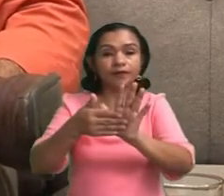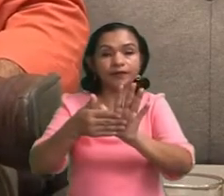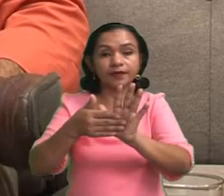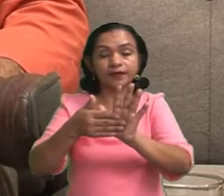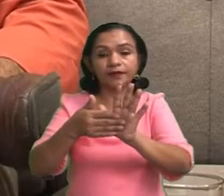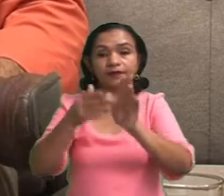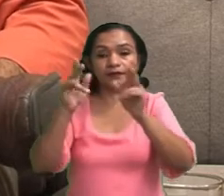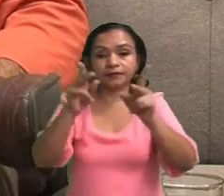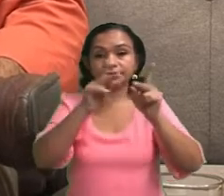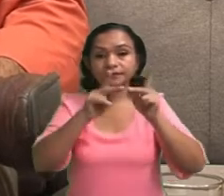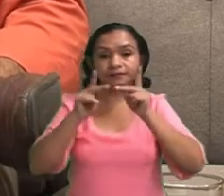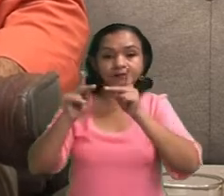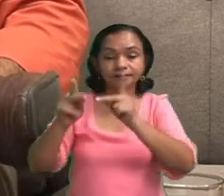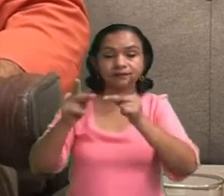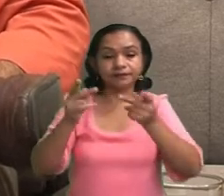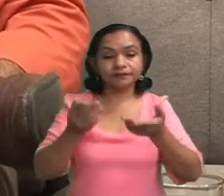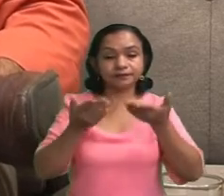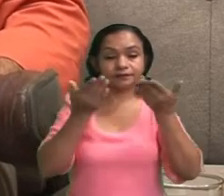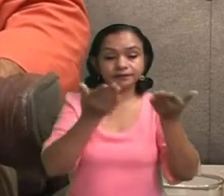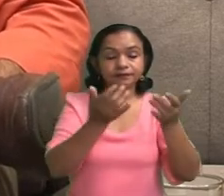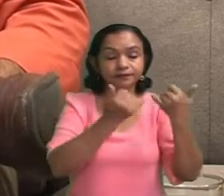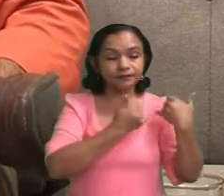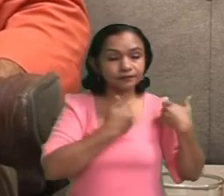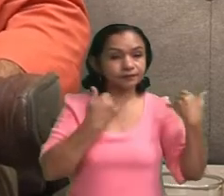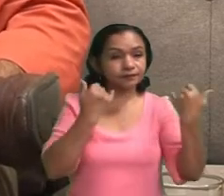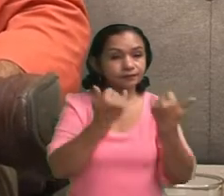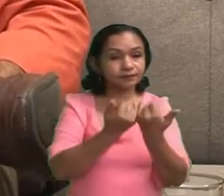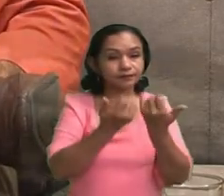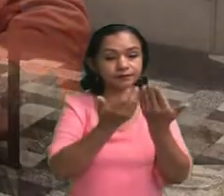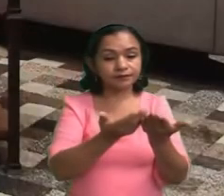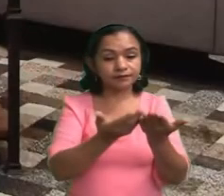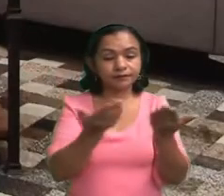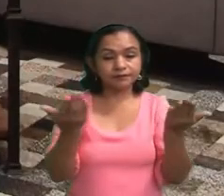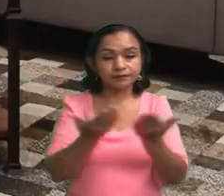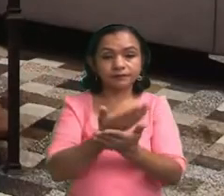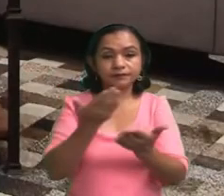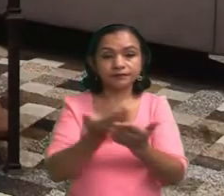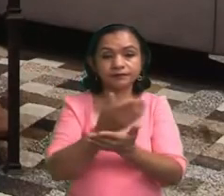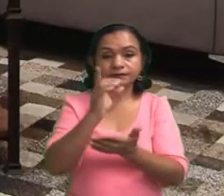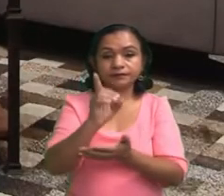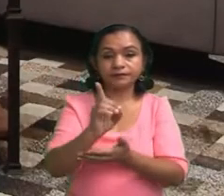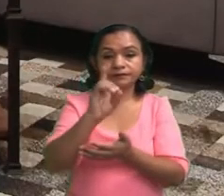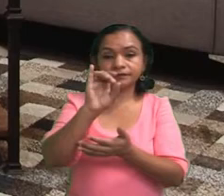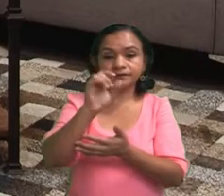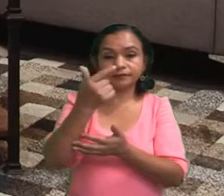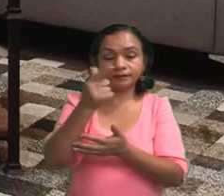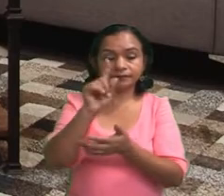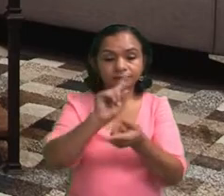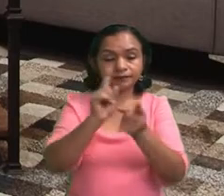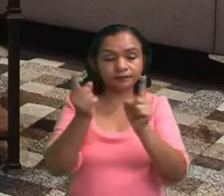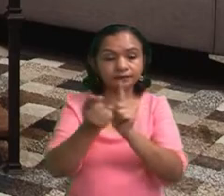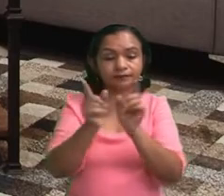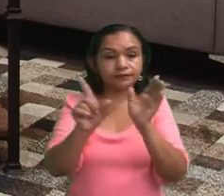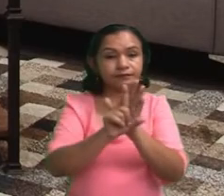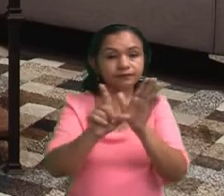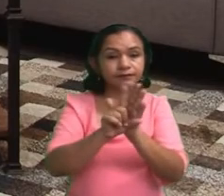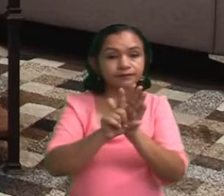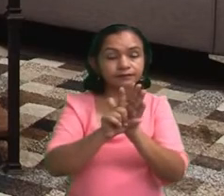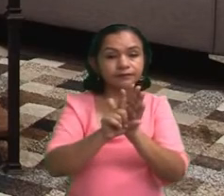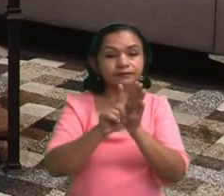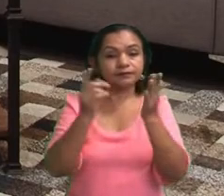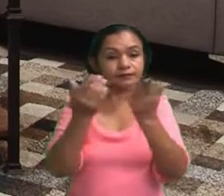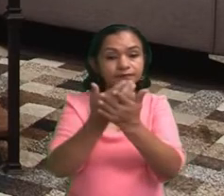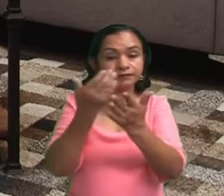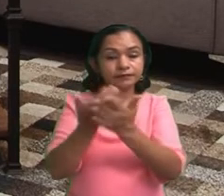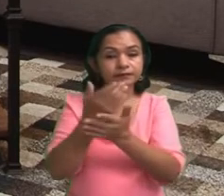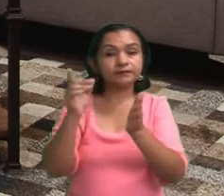a la ciudadanía, a las instituciones, este producto de una reforma a la ley del digesto o una